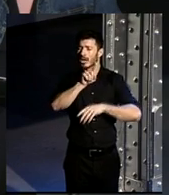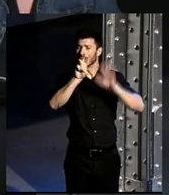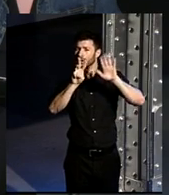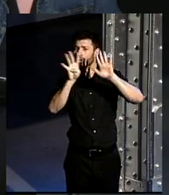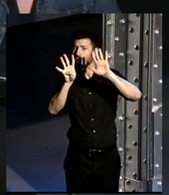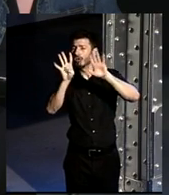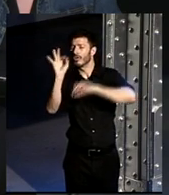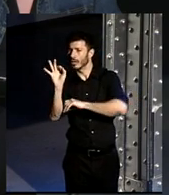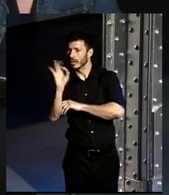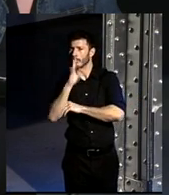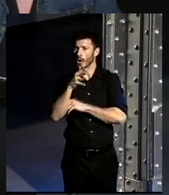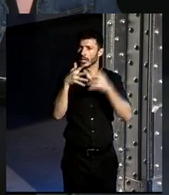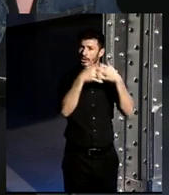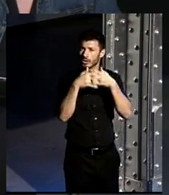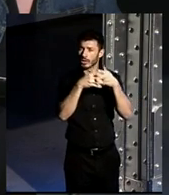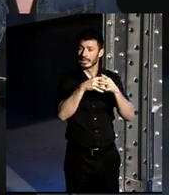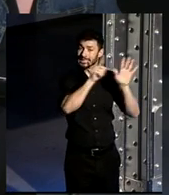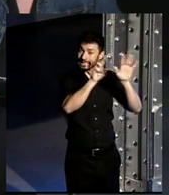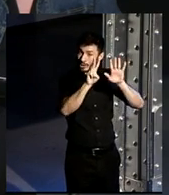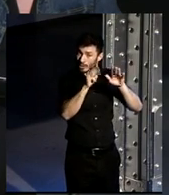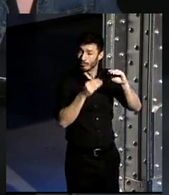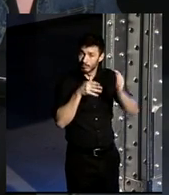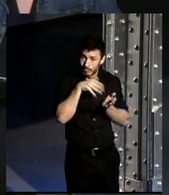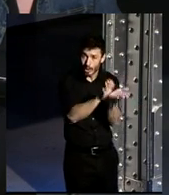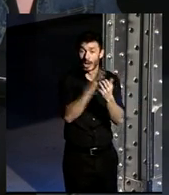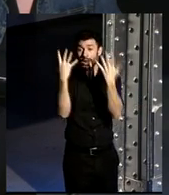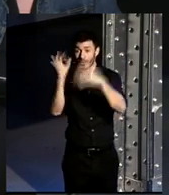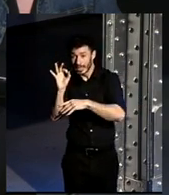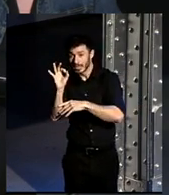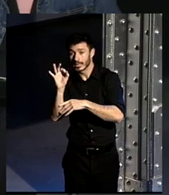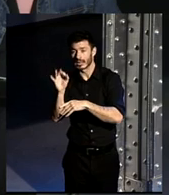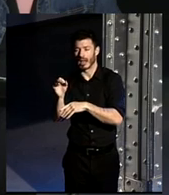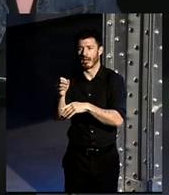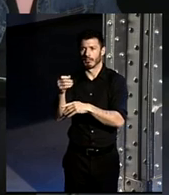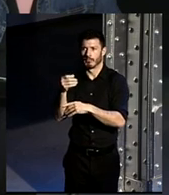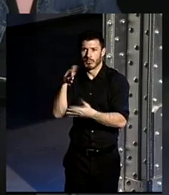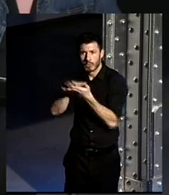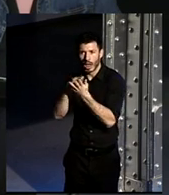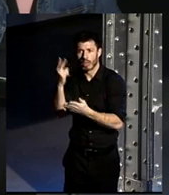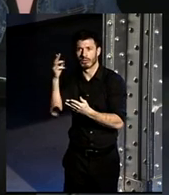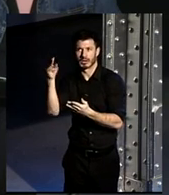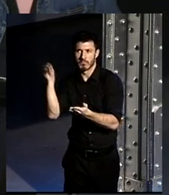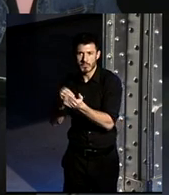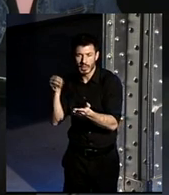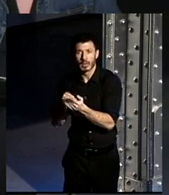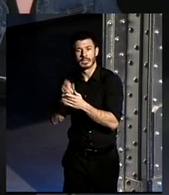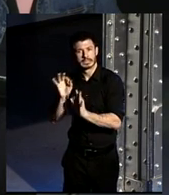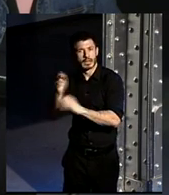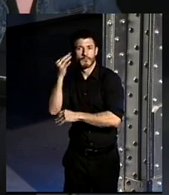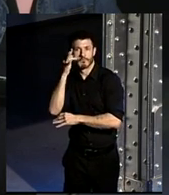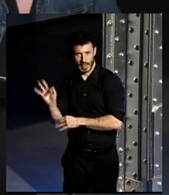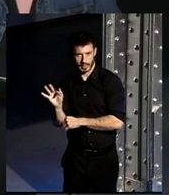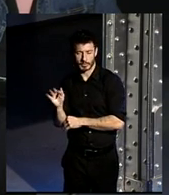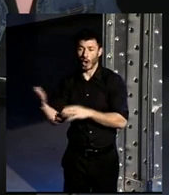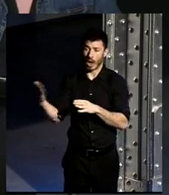Unidos en 88, y después, a partir de 90, 2 o 3 veces en Francia. Pero el problema, si quieres, hablamos antes de esto, antes